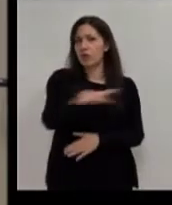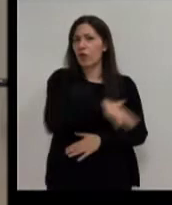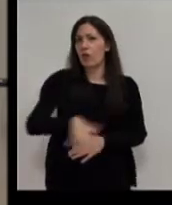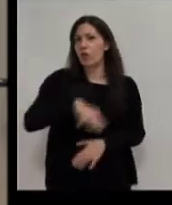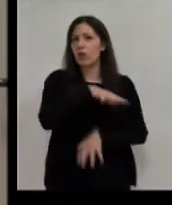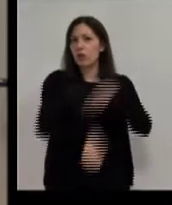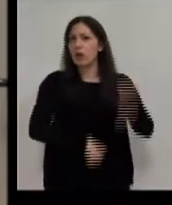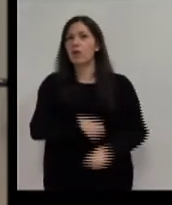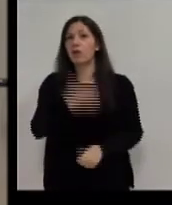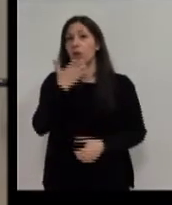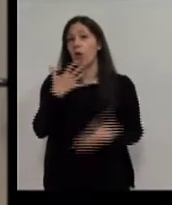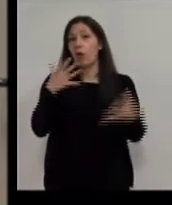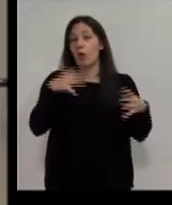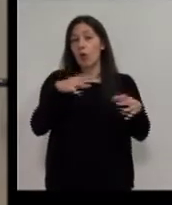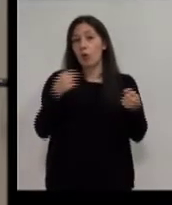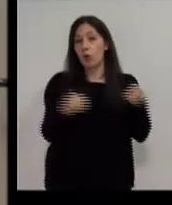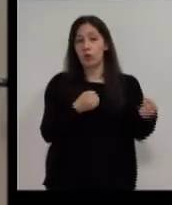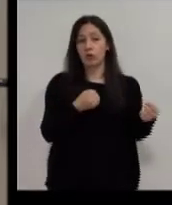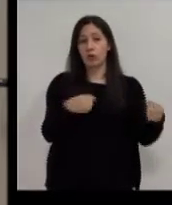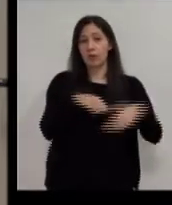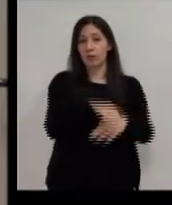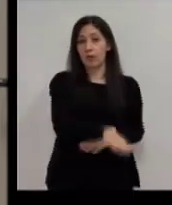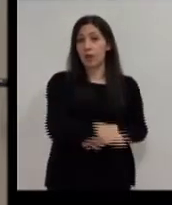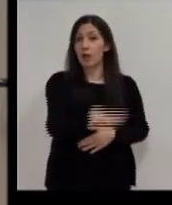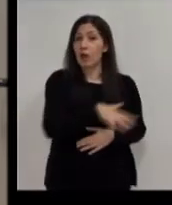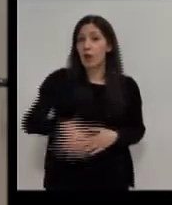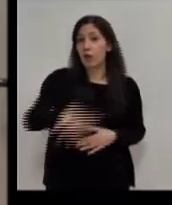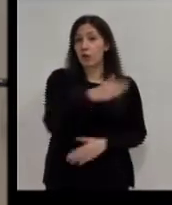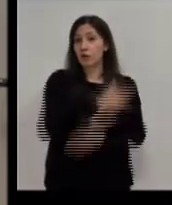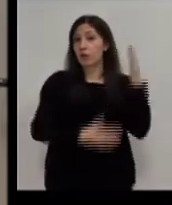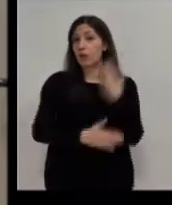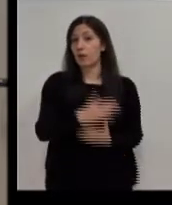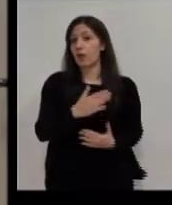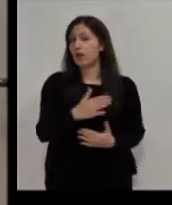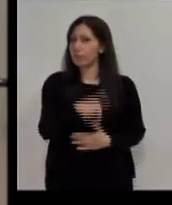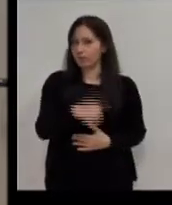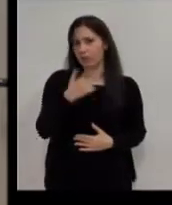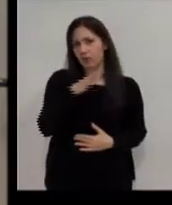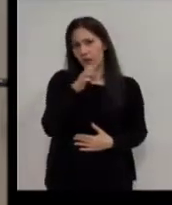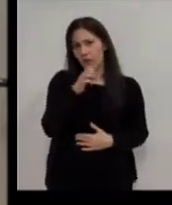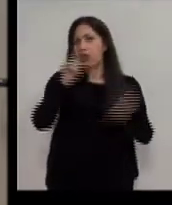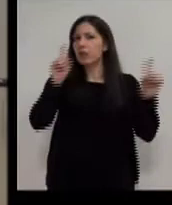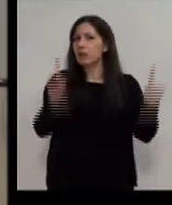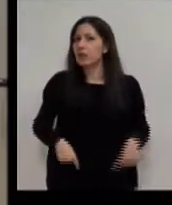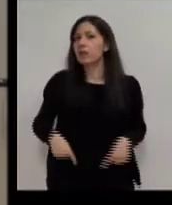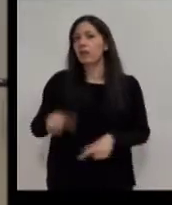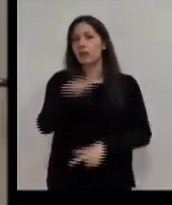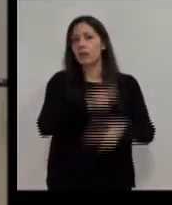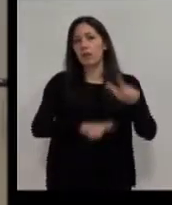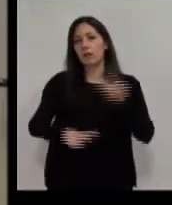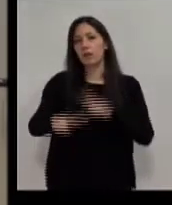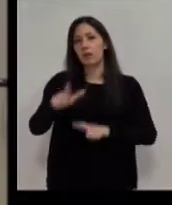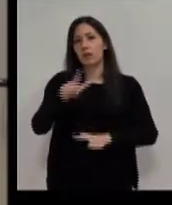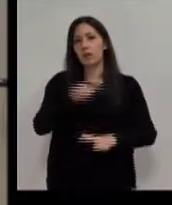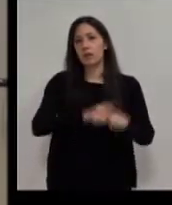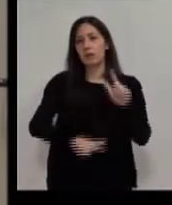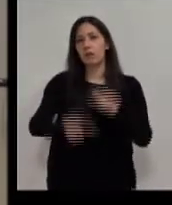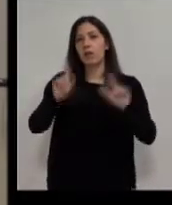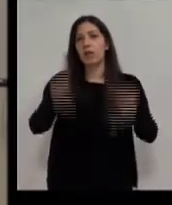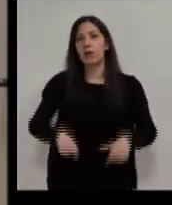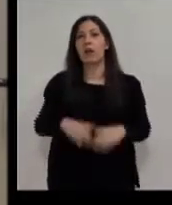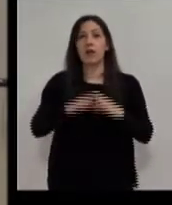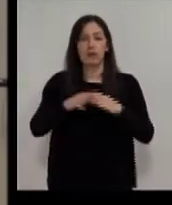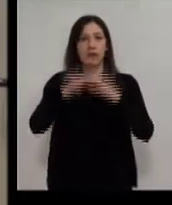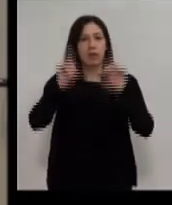legal, porque tú vas a un centro comercial, ocupas unas plazas de discapacitados y no te puede mover tu coche de allí nadie, y eso es una atrocidad, pero bueno. Navegadores de viajes,